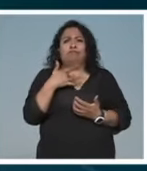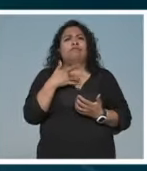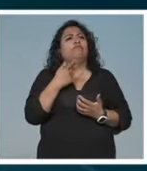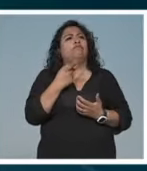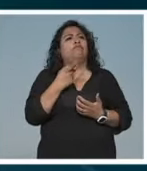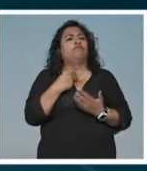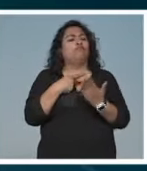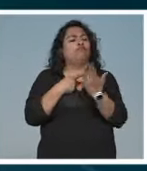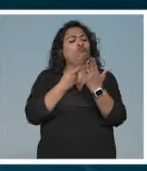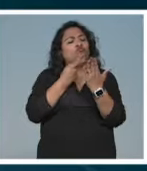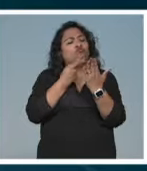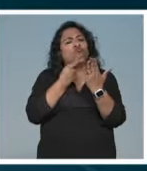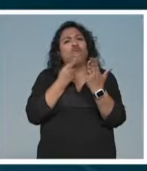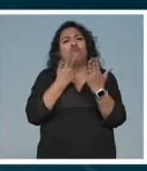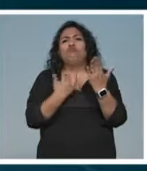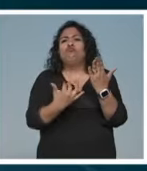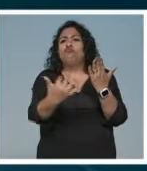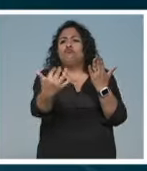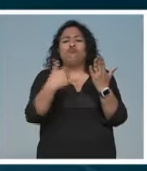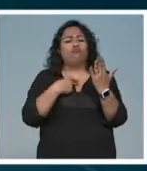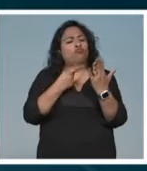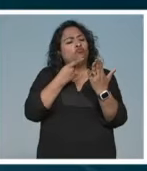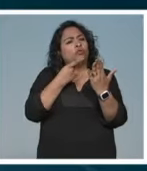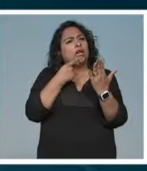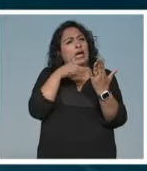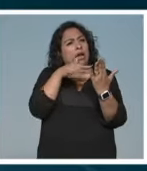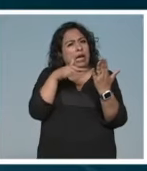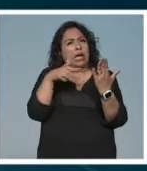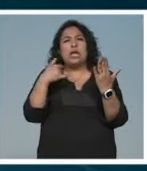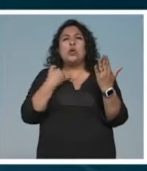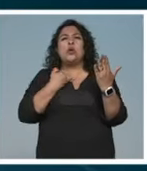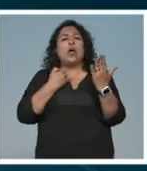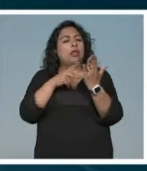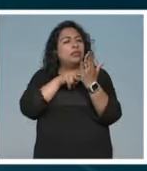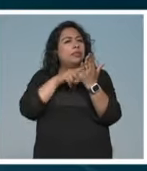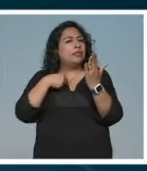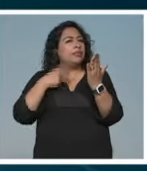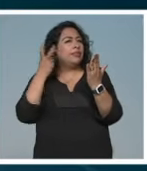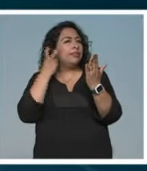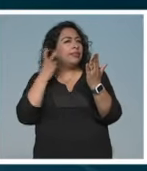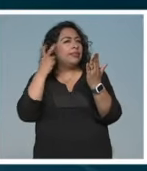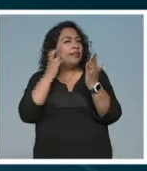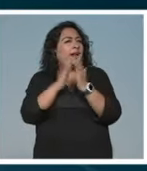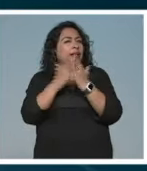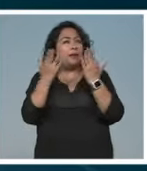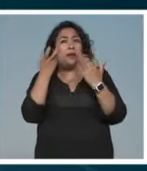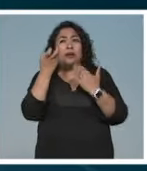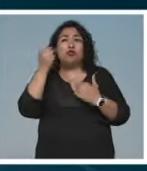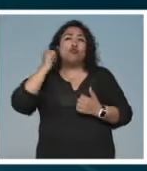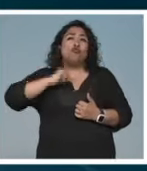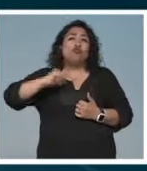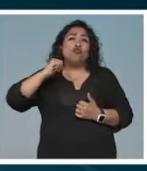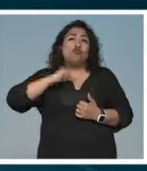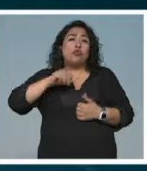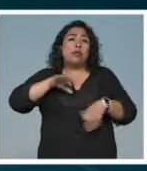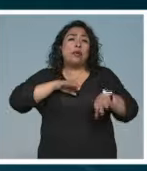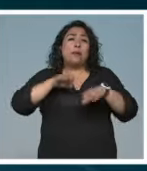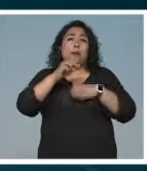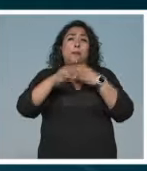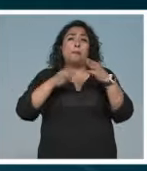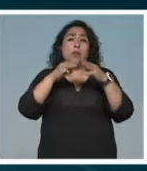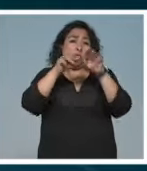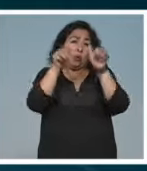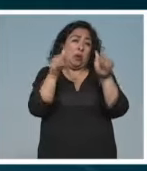en público, así como hacer audiolibros. Creo que es el oficio más viejo en el mundo de